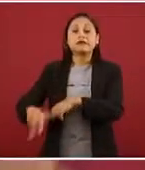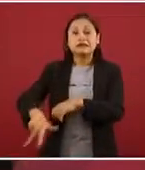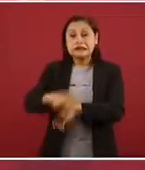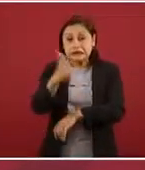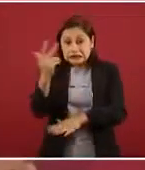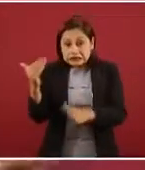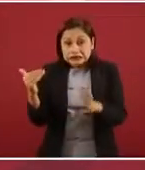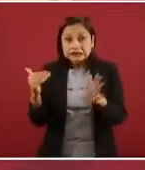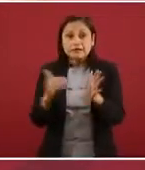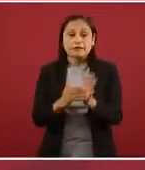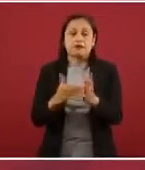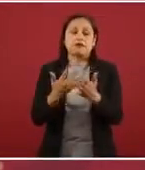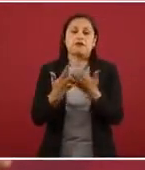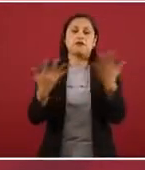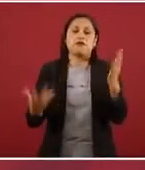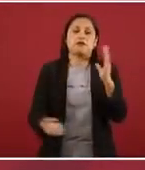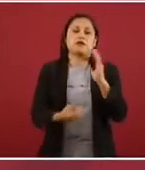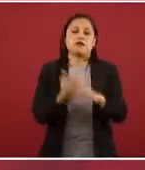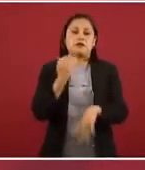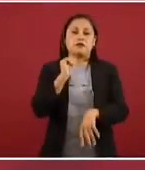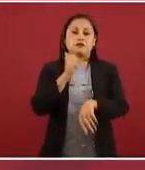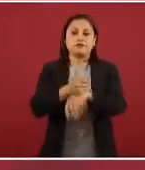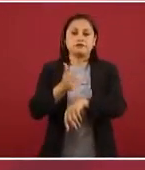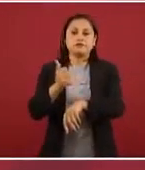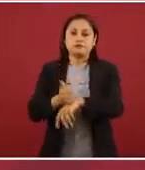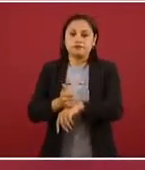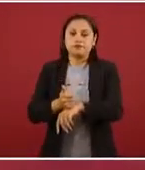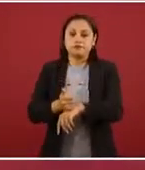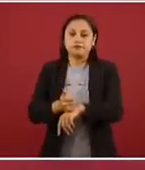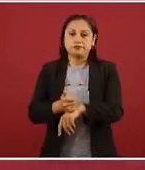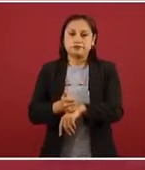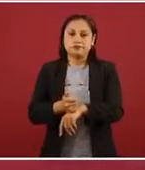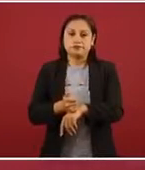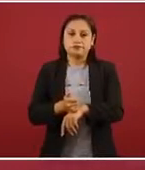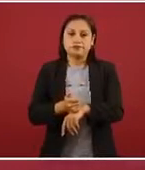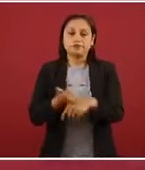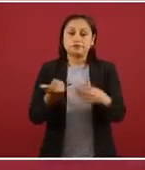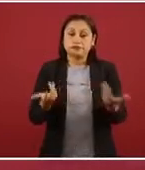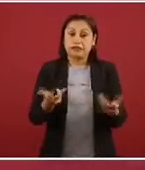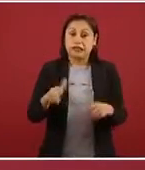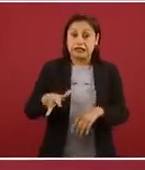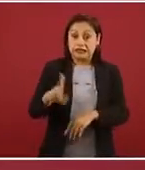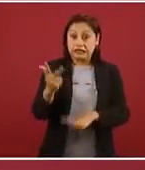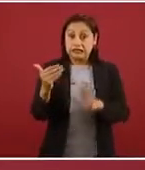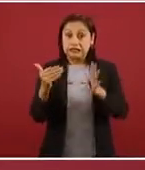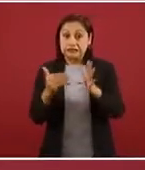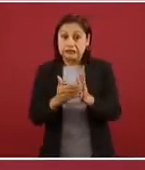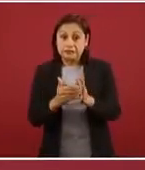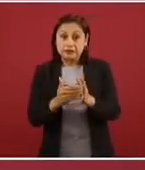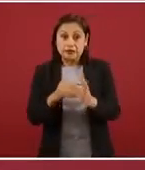Esto implica conseguir 13 mil terrenos